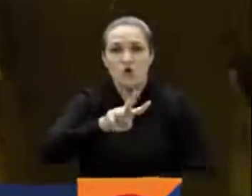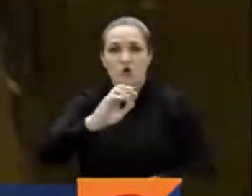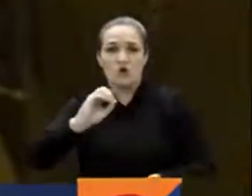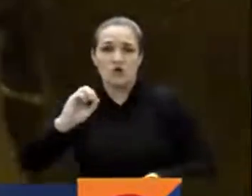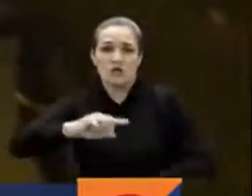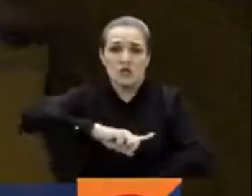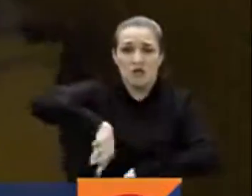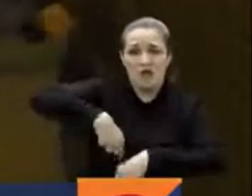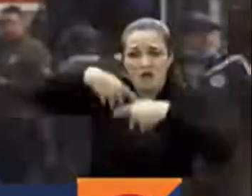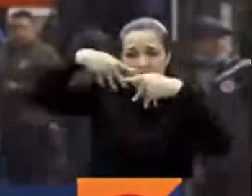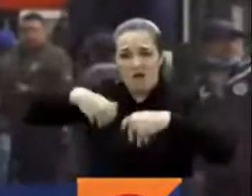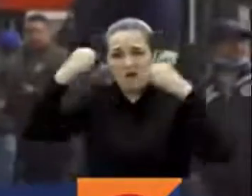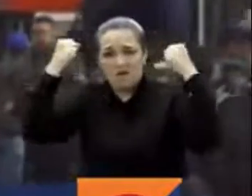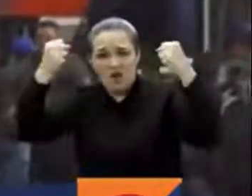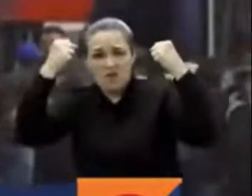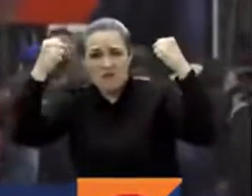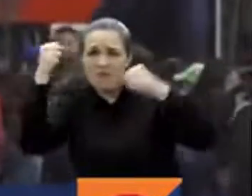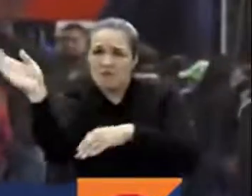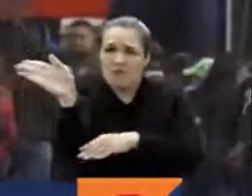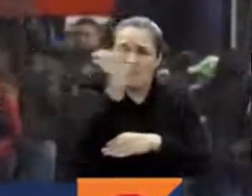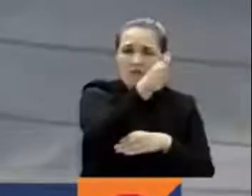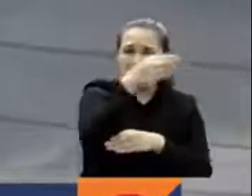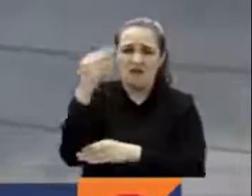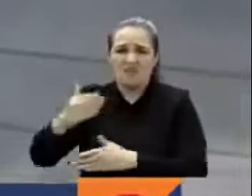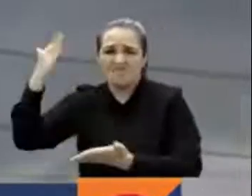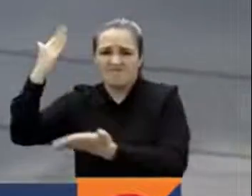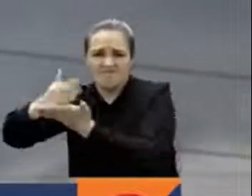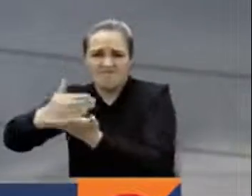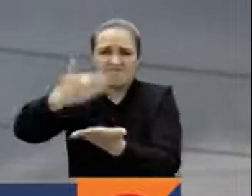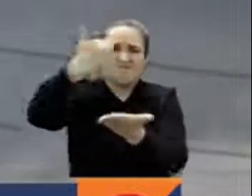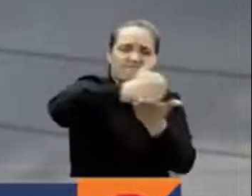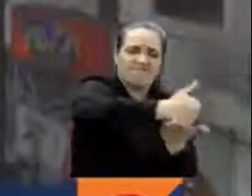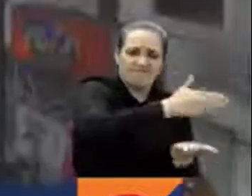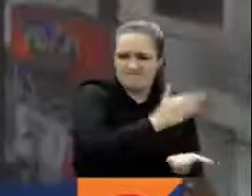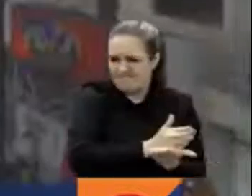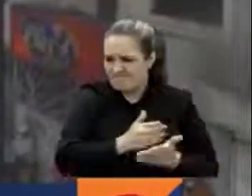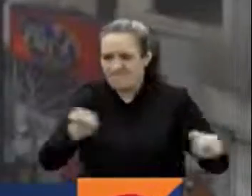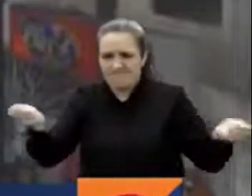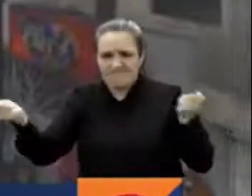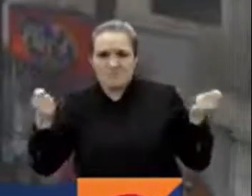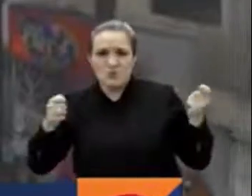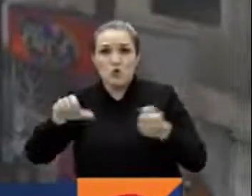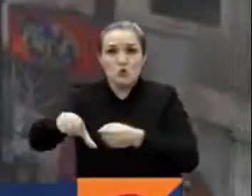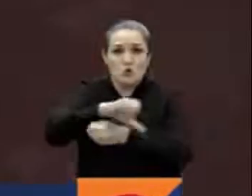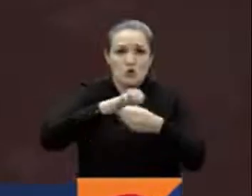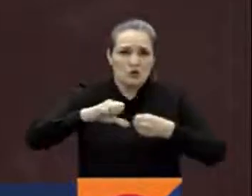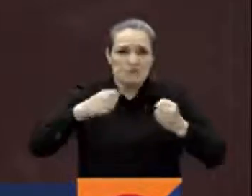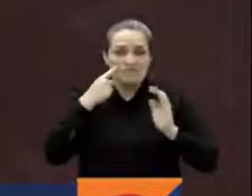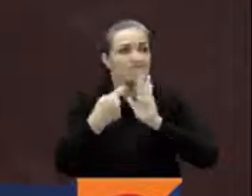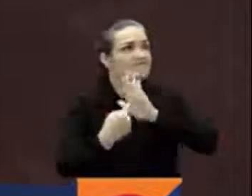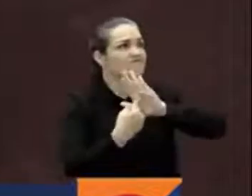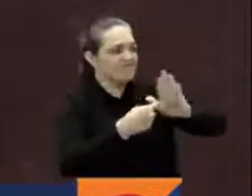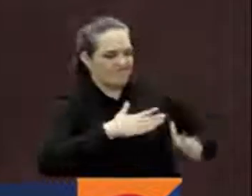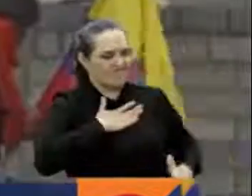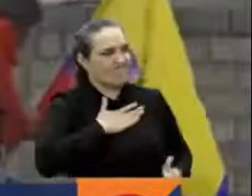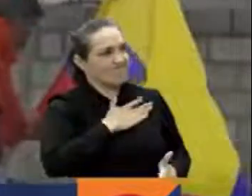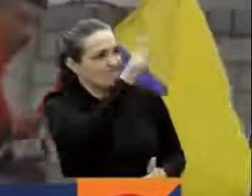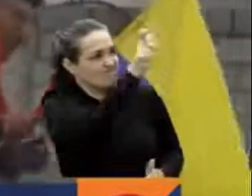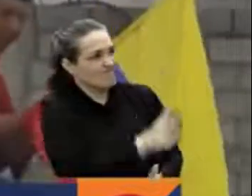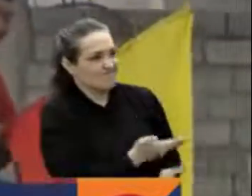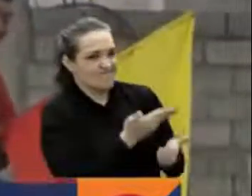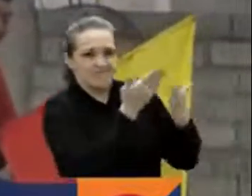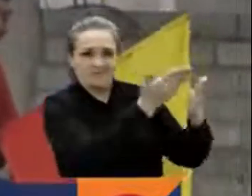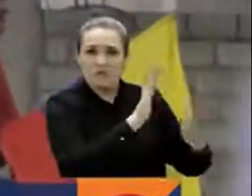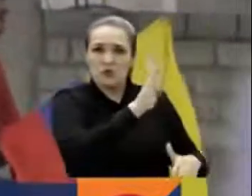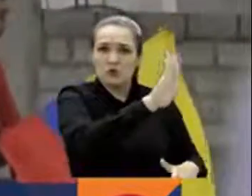este panorama. El bloqueo de rutas dentro y fuera de sus ciudades es el elocuente gesto del descontento, principalmente